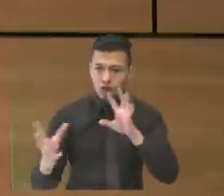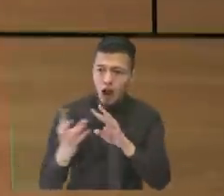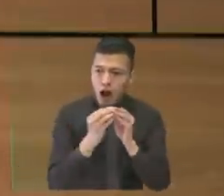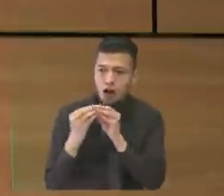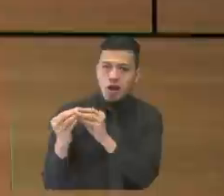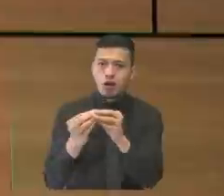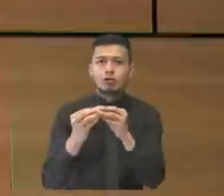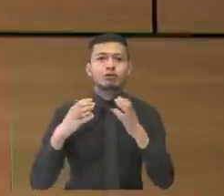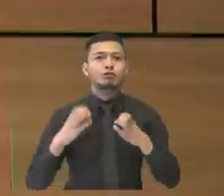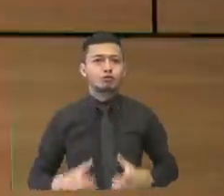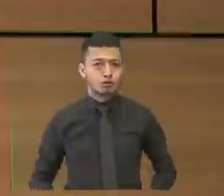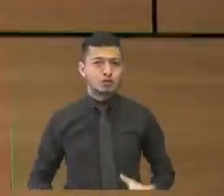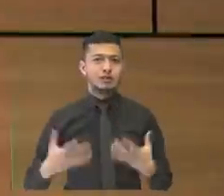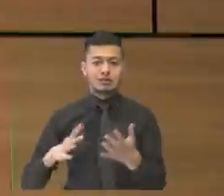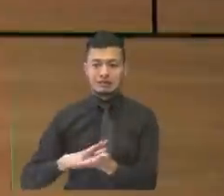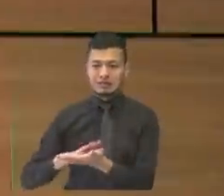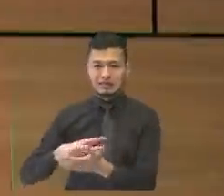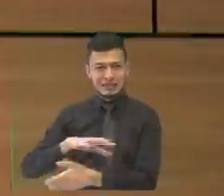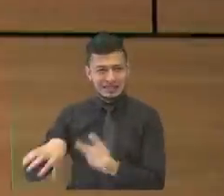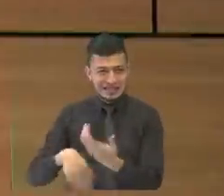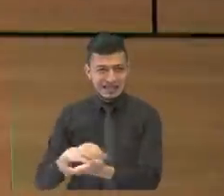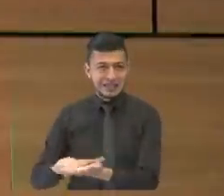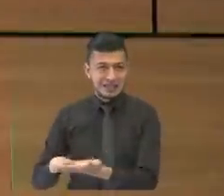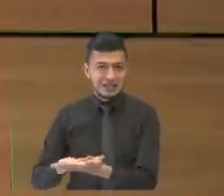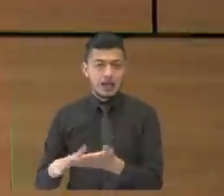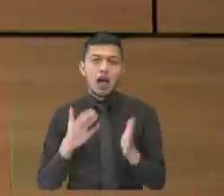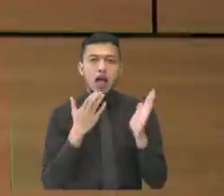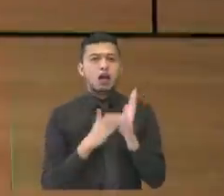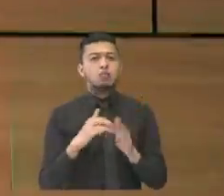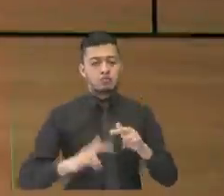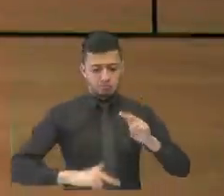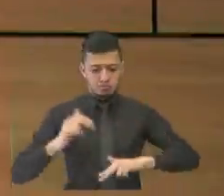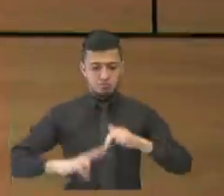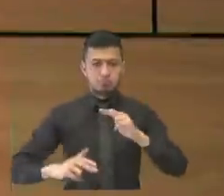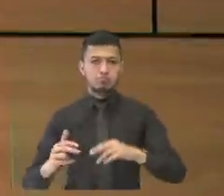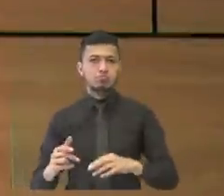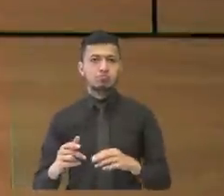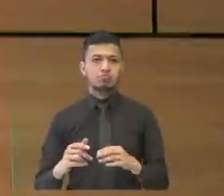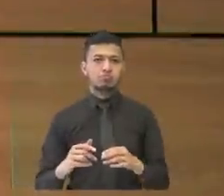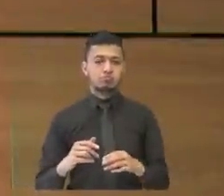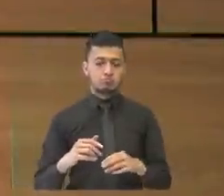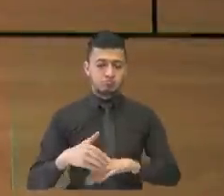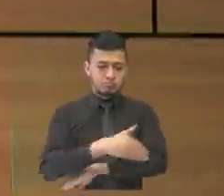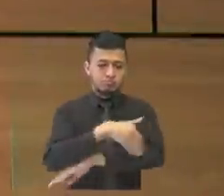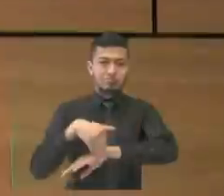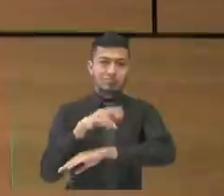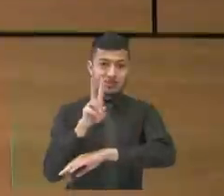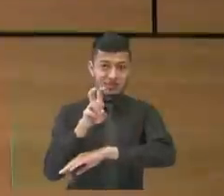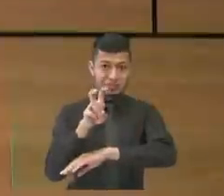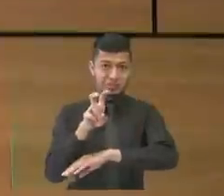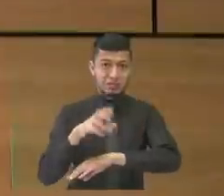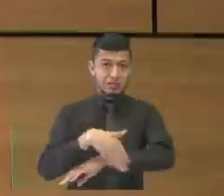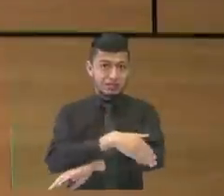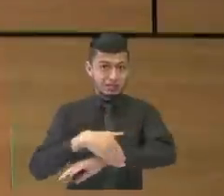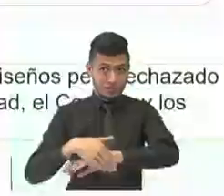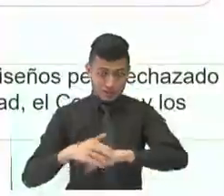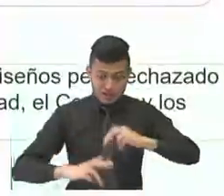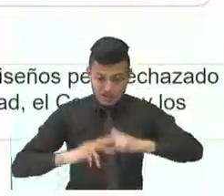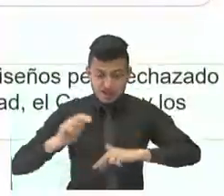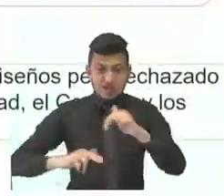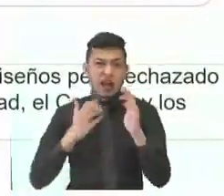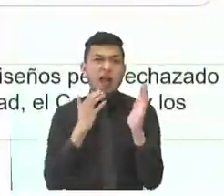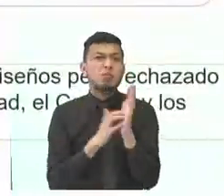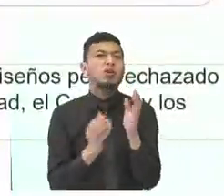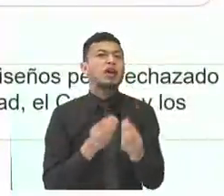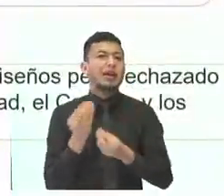De manera que el lío lo desatamos, pero ¿qué tal si se hubiera hecho una troncal de, como la de la Caracas en la séptima? Esa troncal, que la